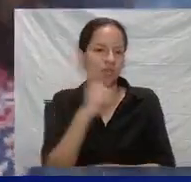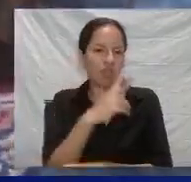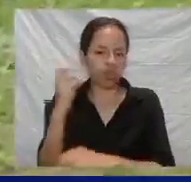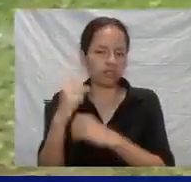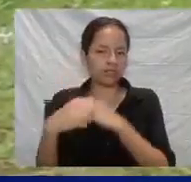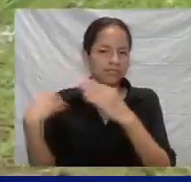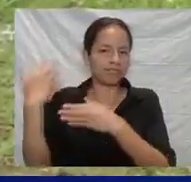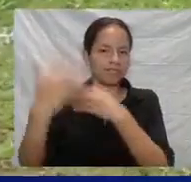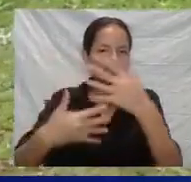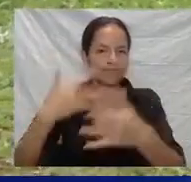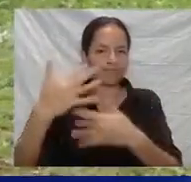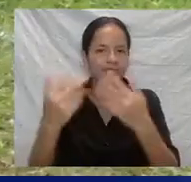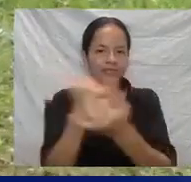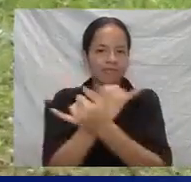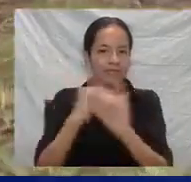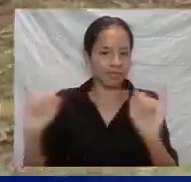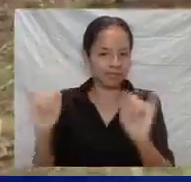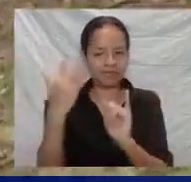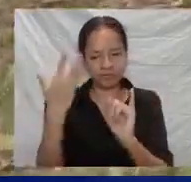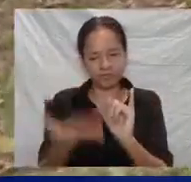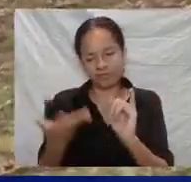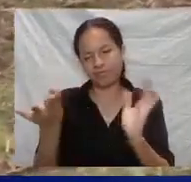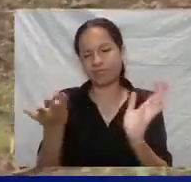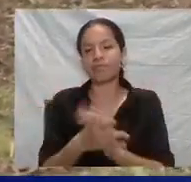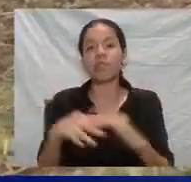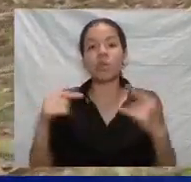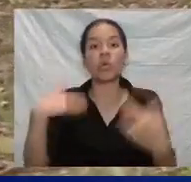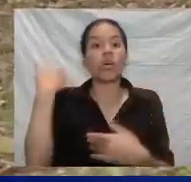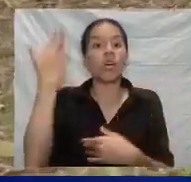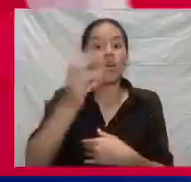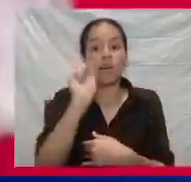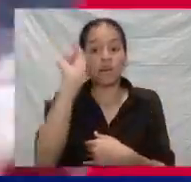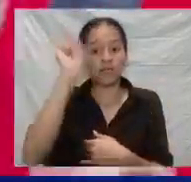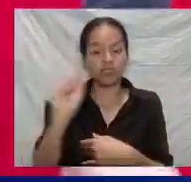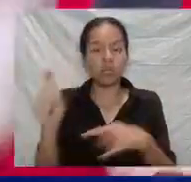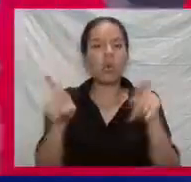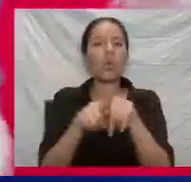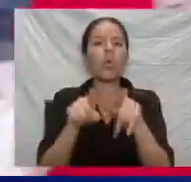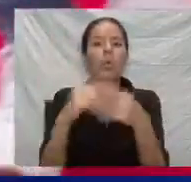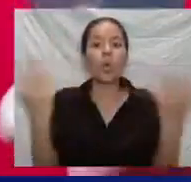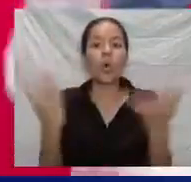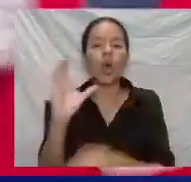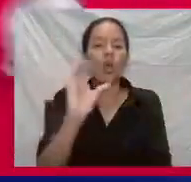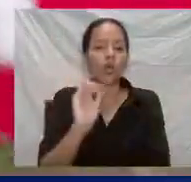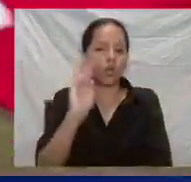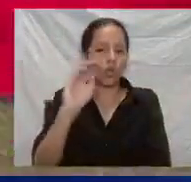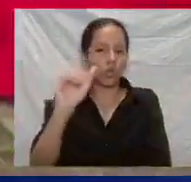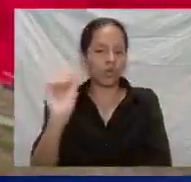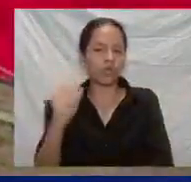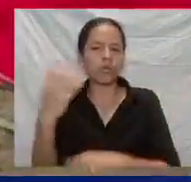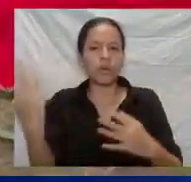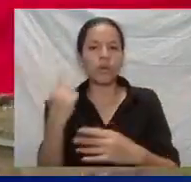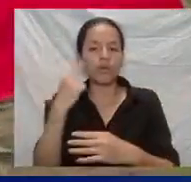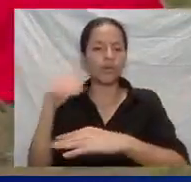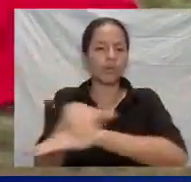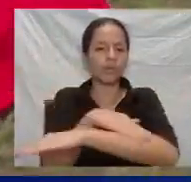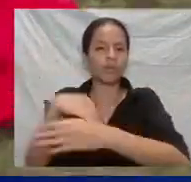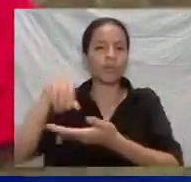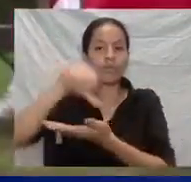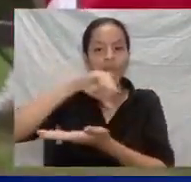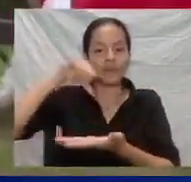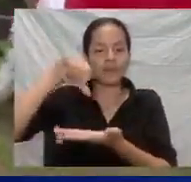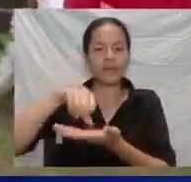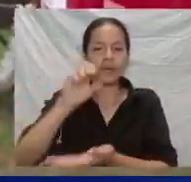el próximo sábado este concurso también se llevará a cabo en comas en el parque zonal sinchi roca y aún tienes tiempo de escribir